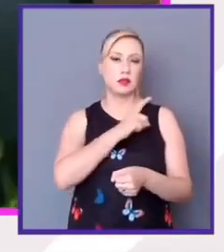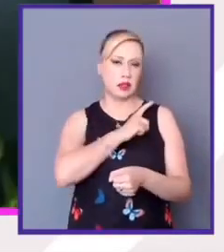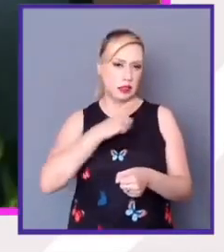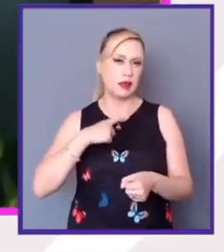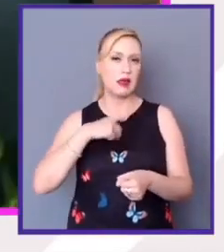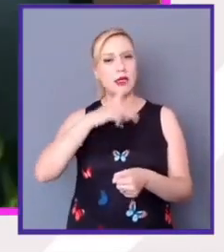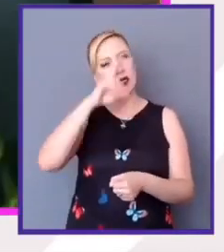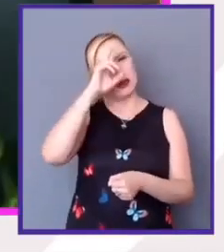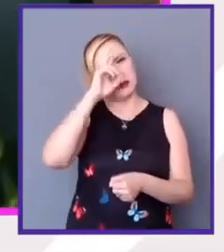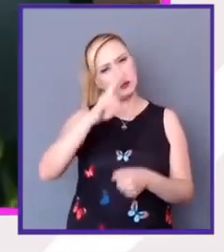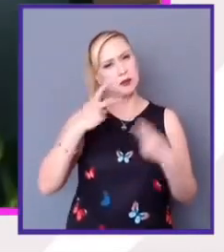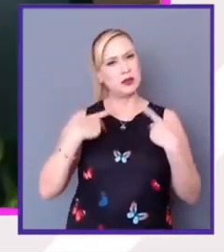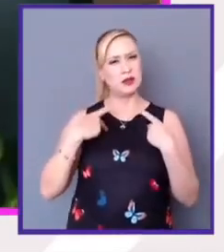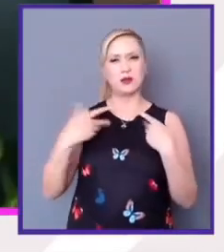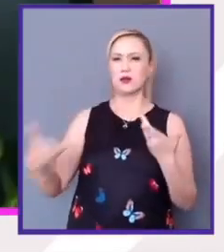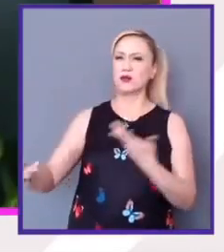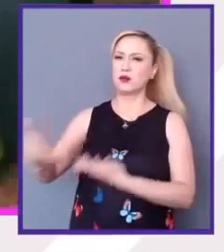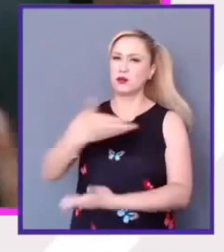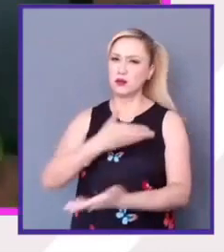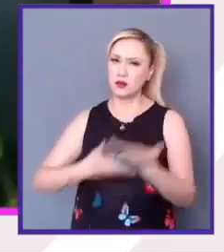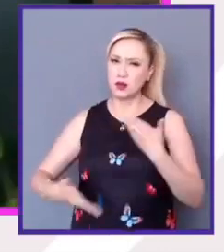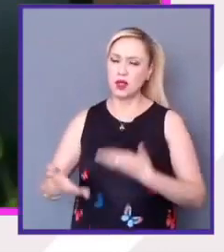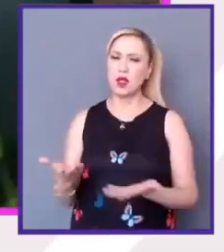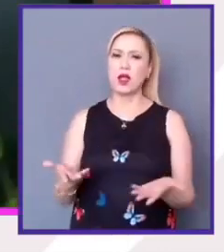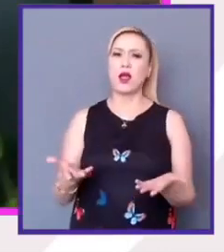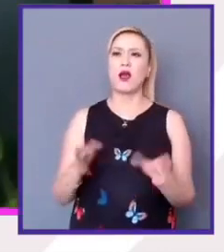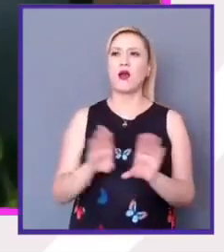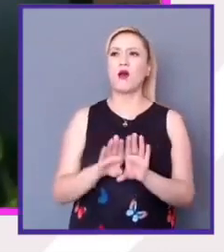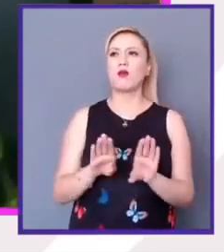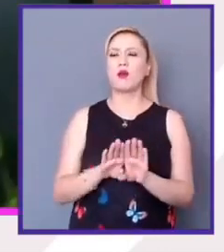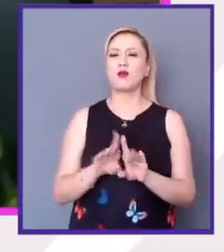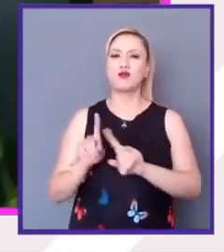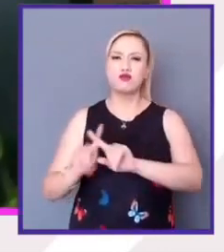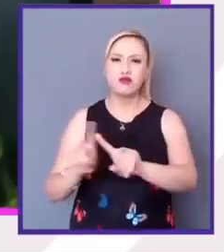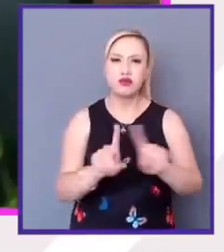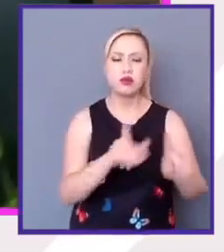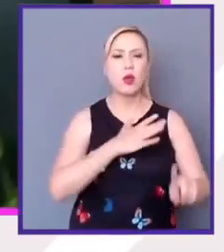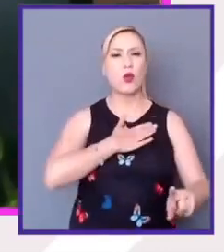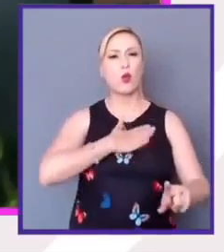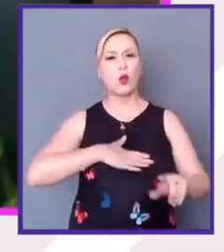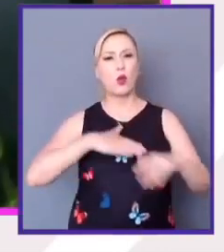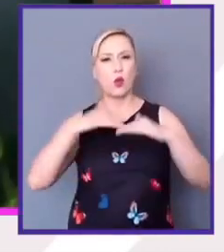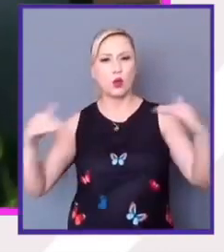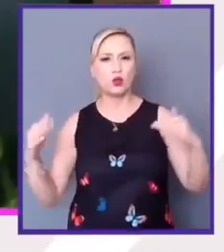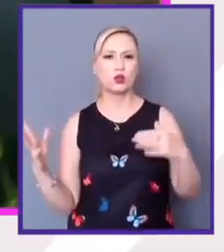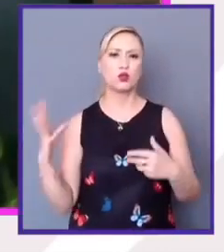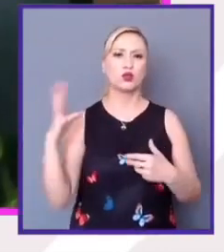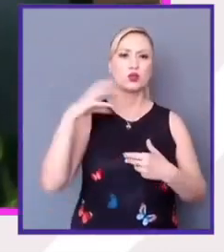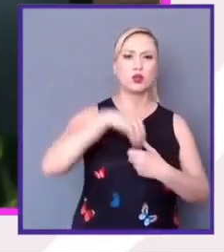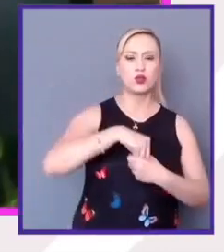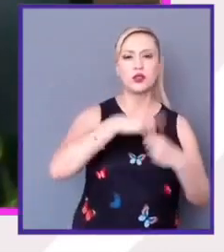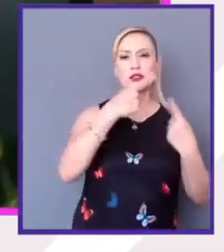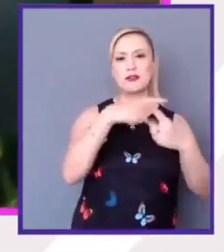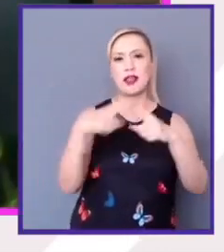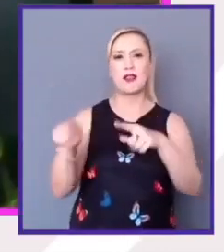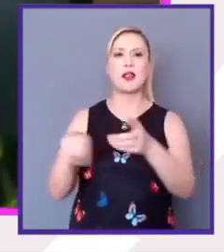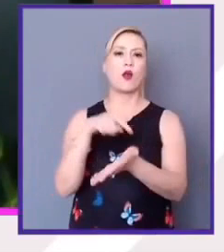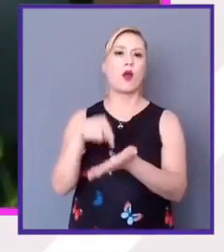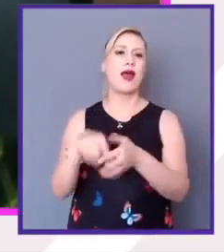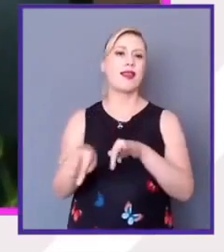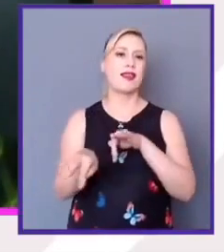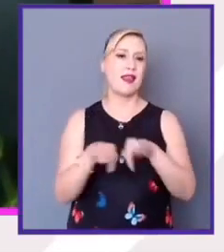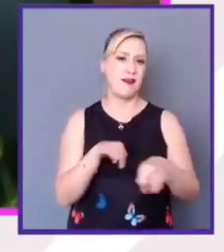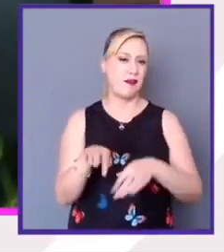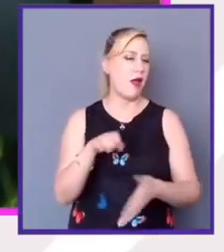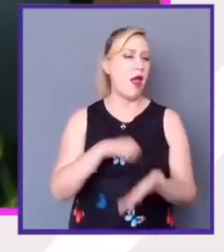la evolución de las estrategias de DEI o de diversidad, equidad e inclusión en diferentes centros de trabajo. Por ejemplo, antes